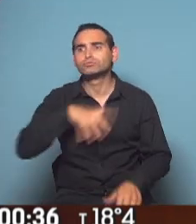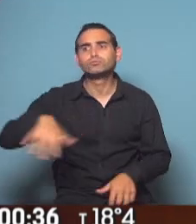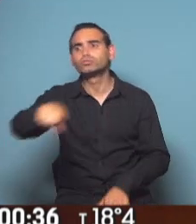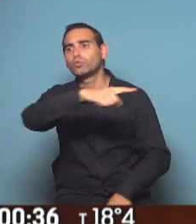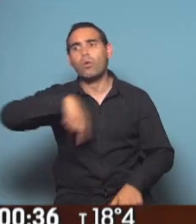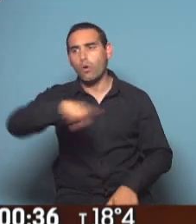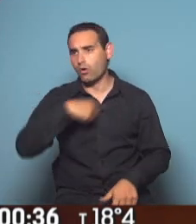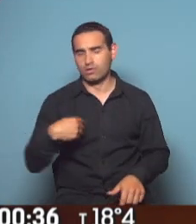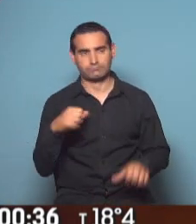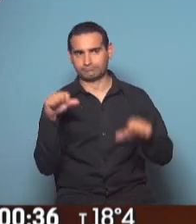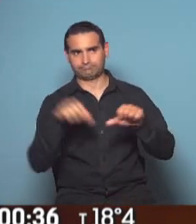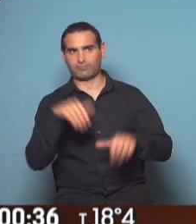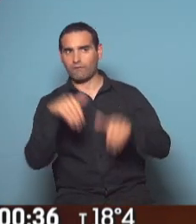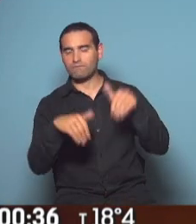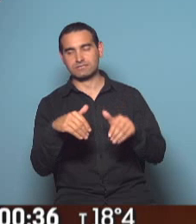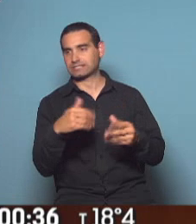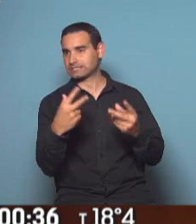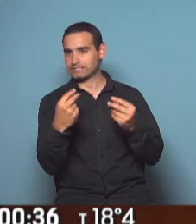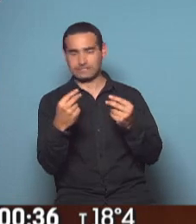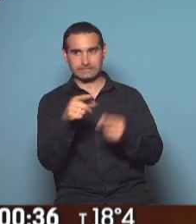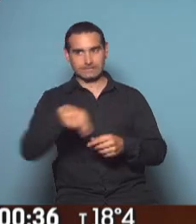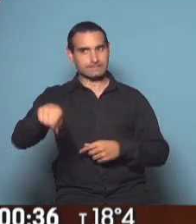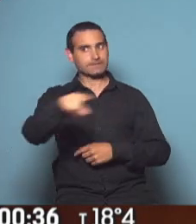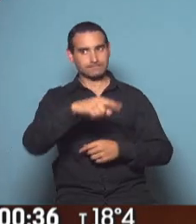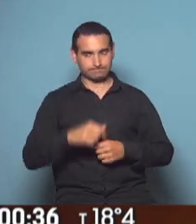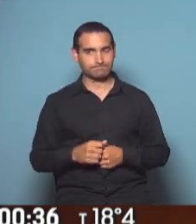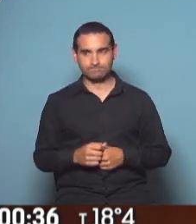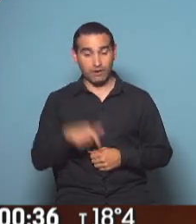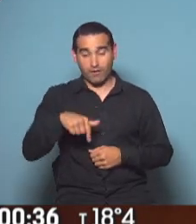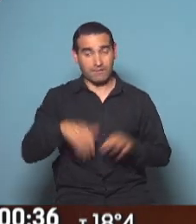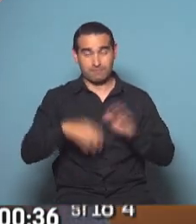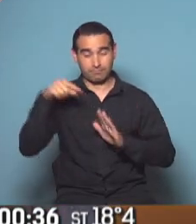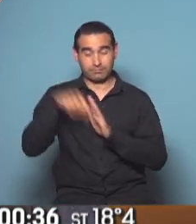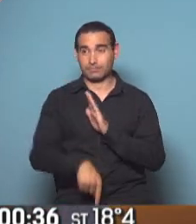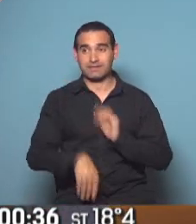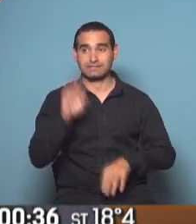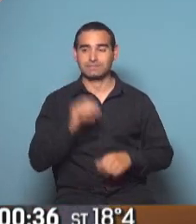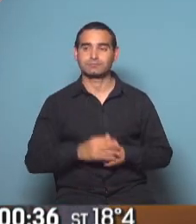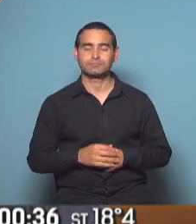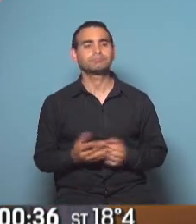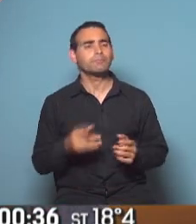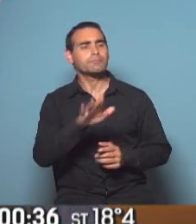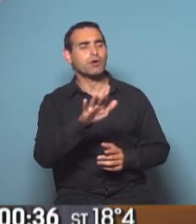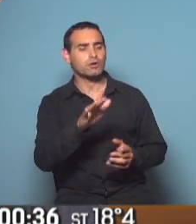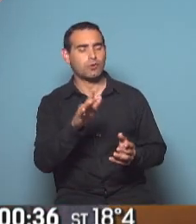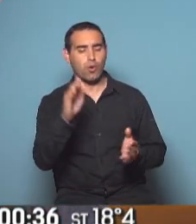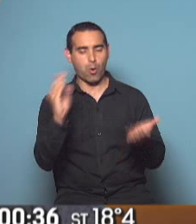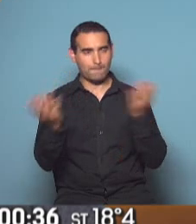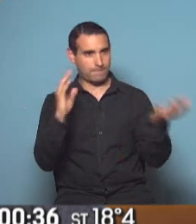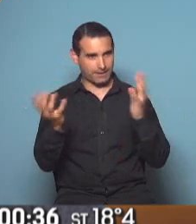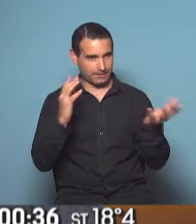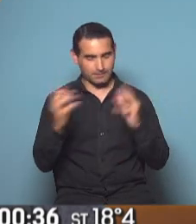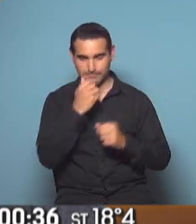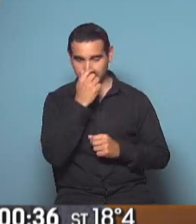marzo, que es el más reciente que tenemos, fue el más bajo de toda la serie de Cambiemos, ¿no? Y si comparamos esto con